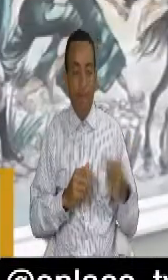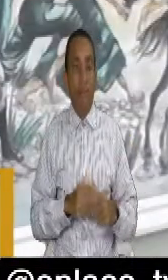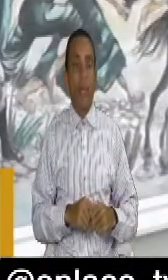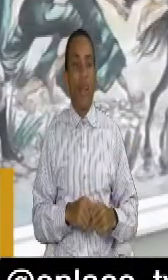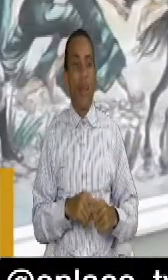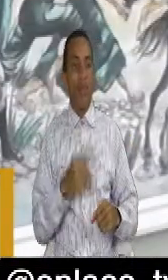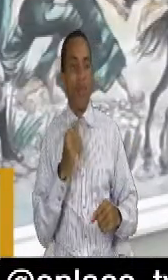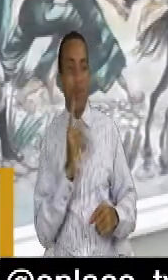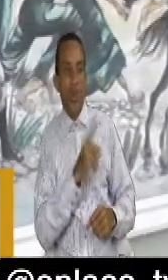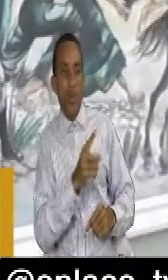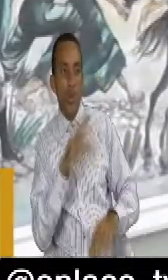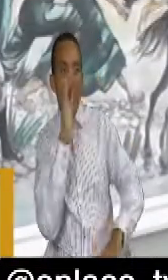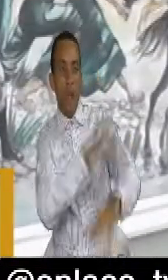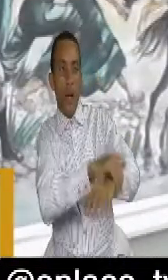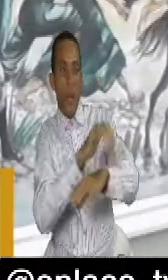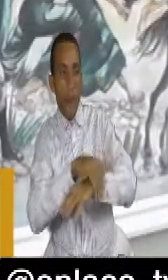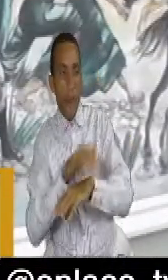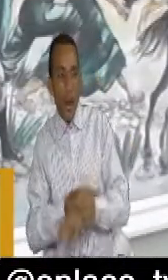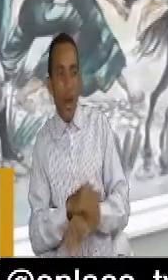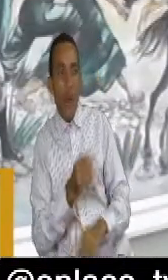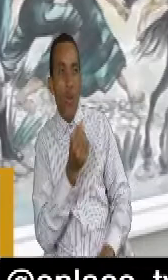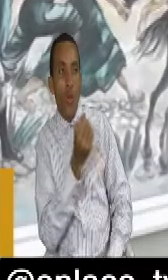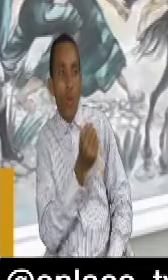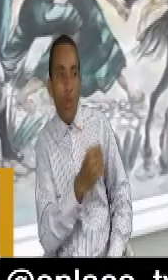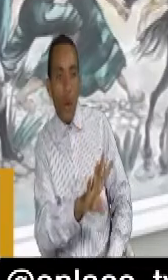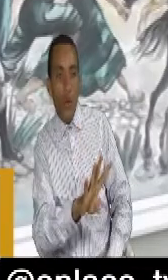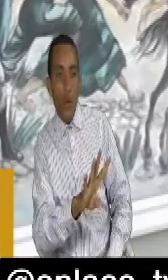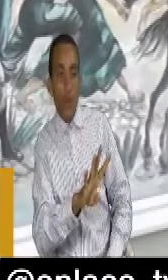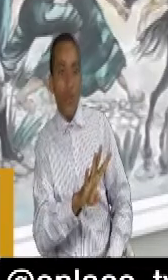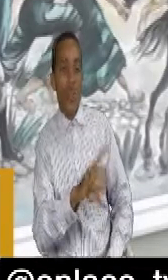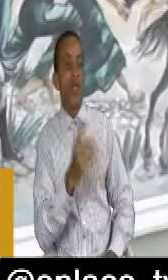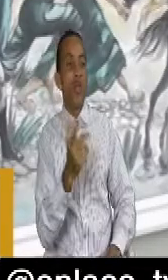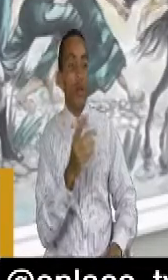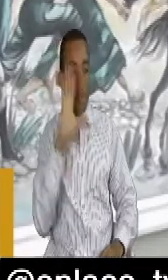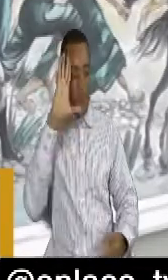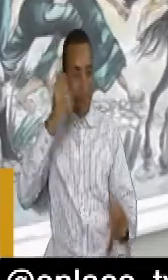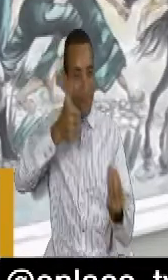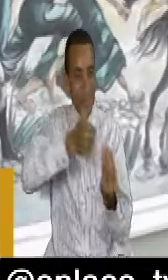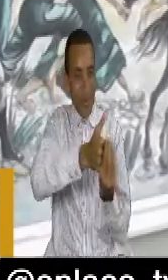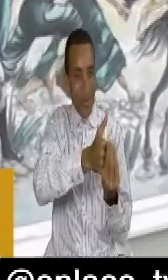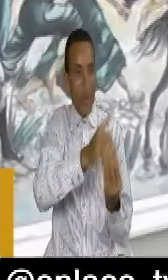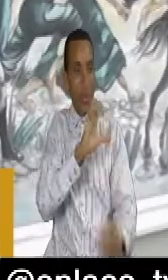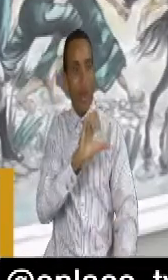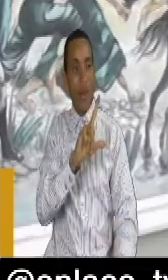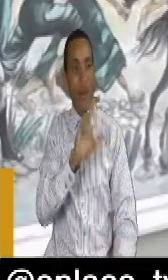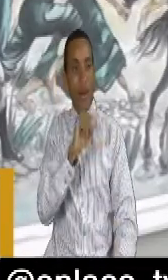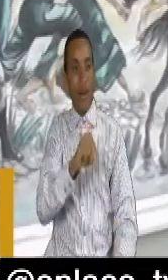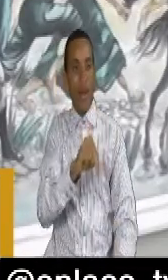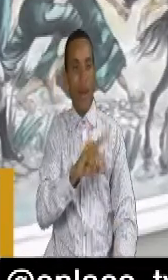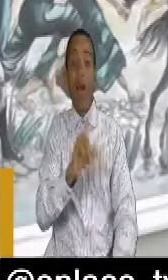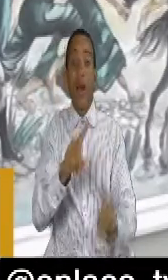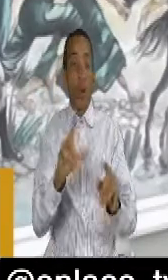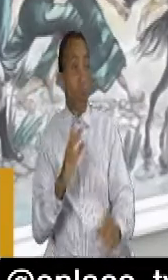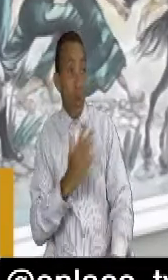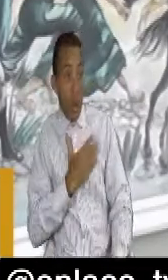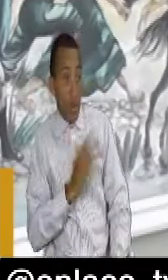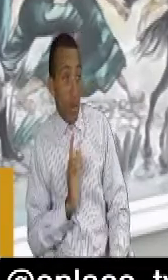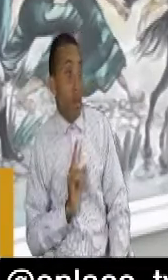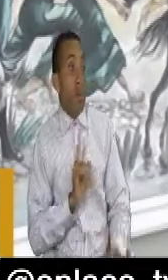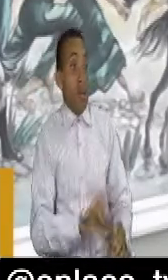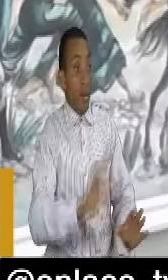contra sujetos del ELN y 9 integrantes de esta organización se han entregado de forma voluntaria a las tropas.